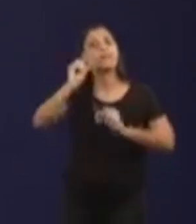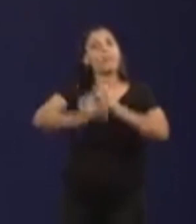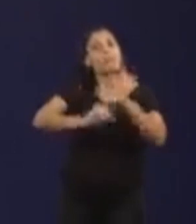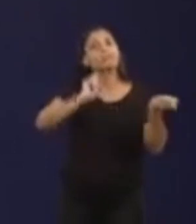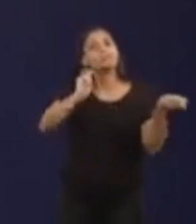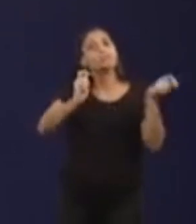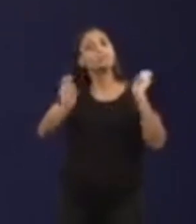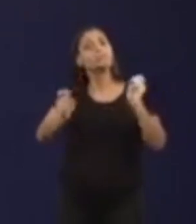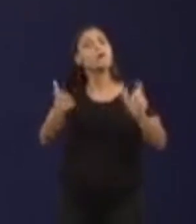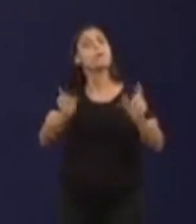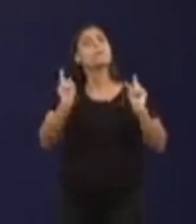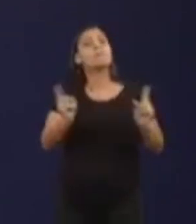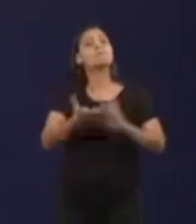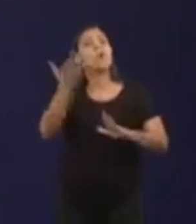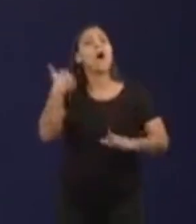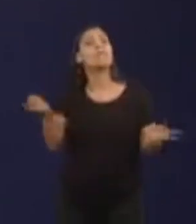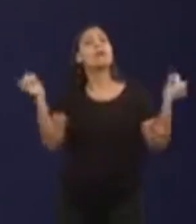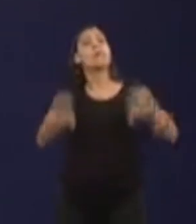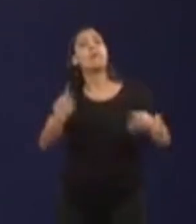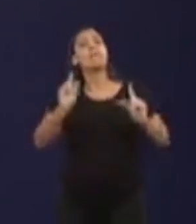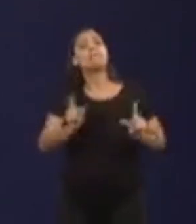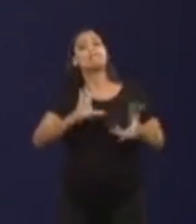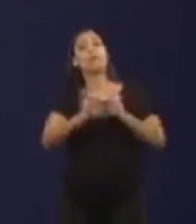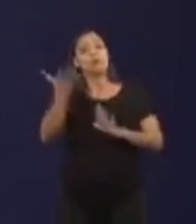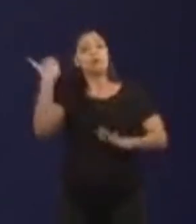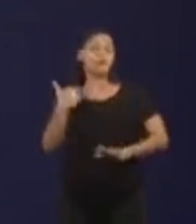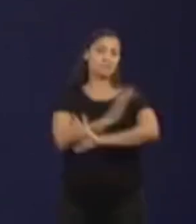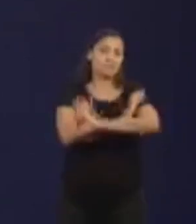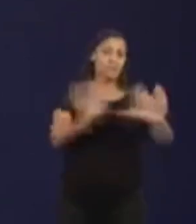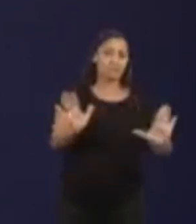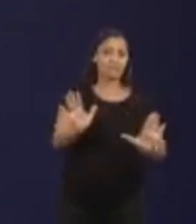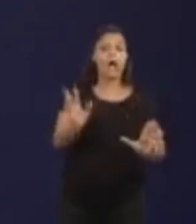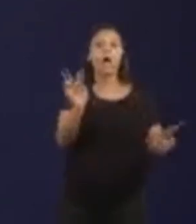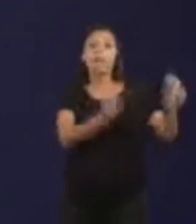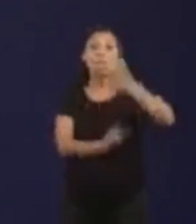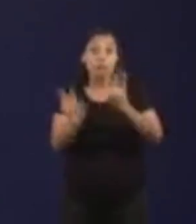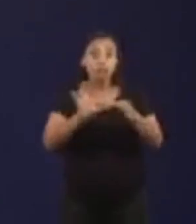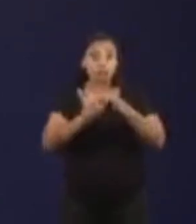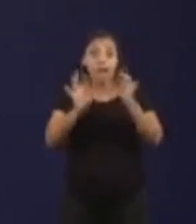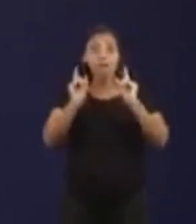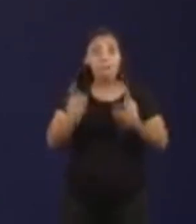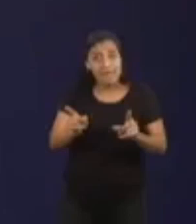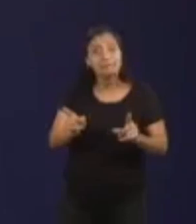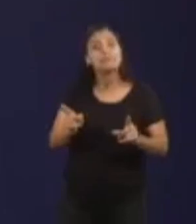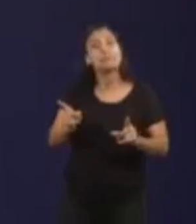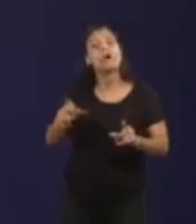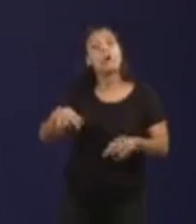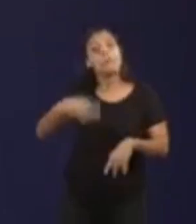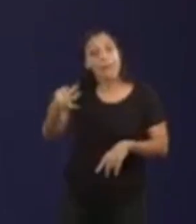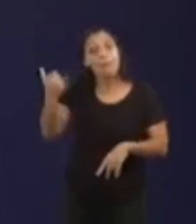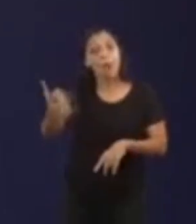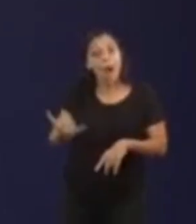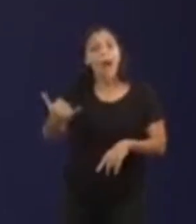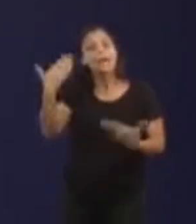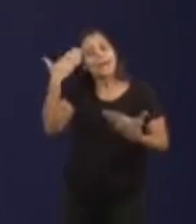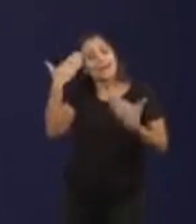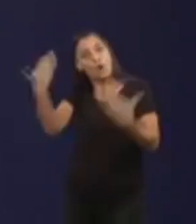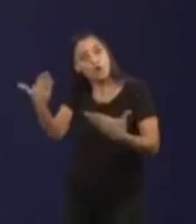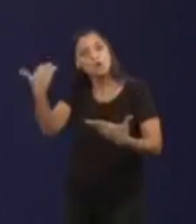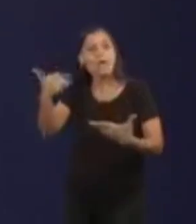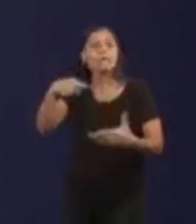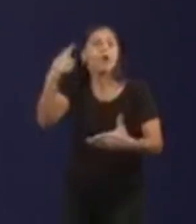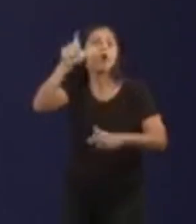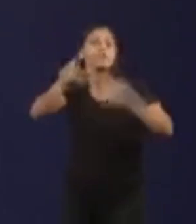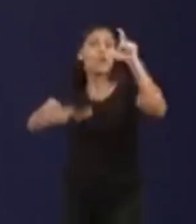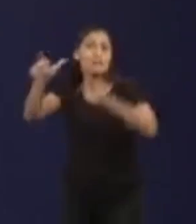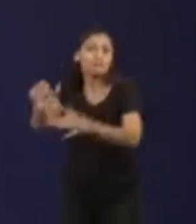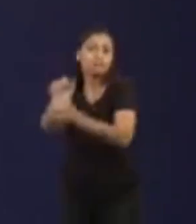quiere volver hacia atrás Para quienes no están al tanto este galardón lo comparte con personalidades de la talla de